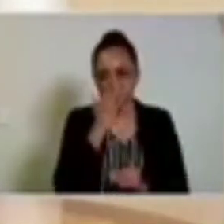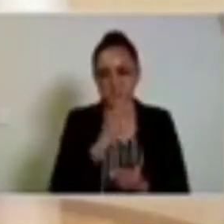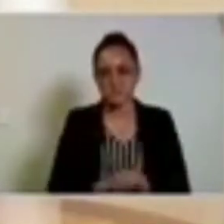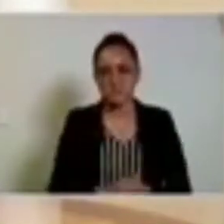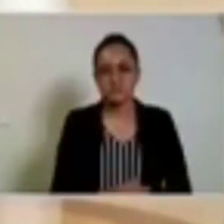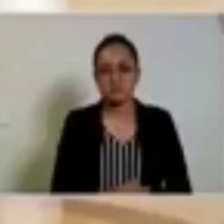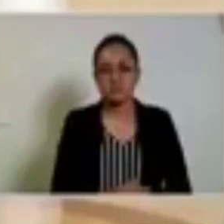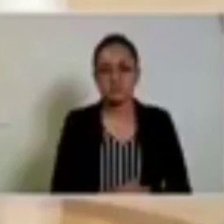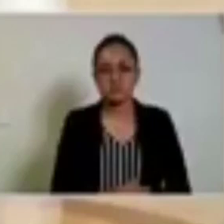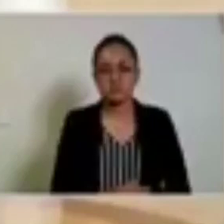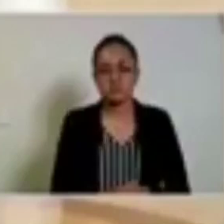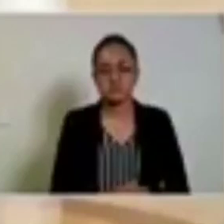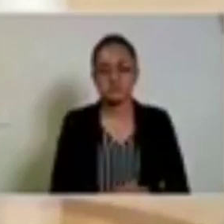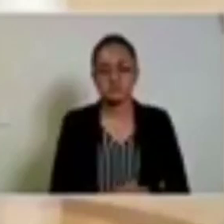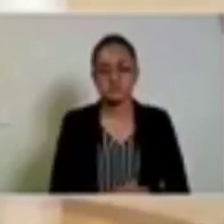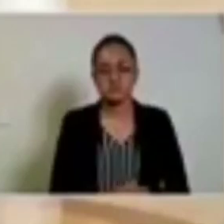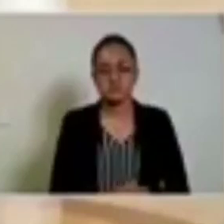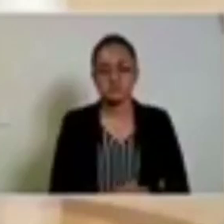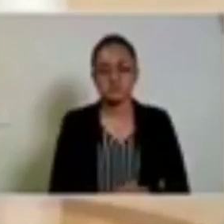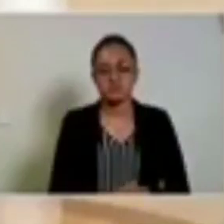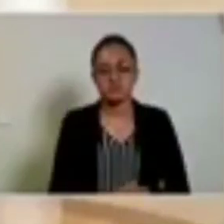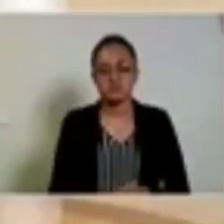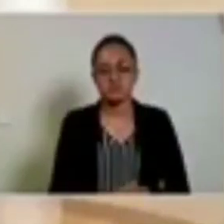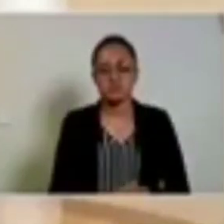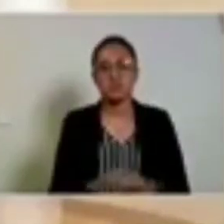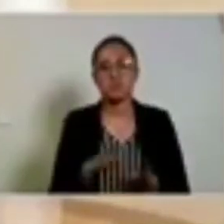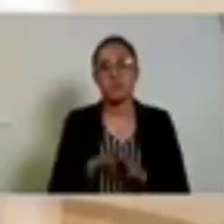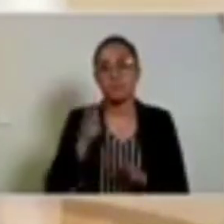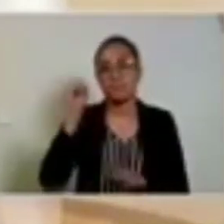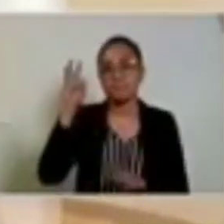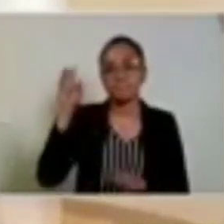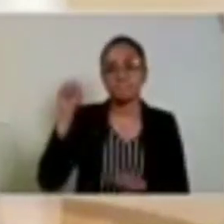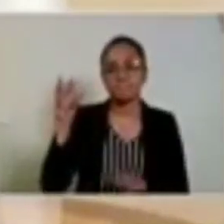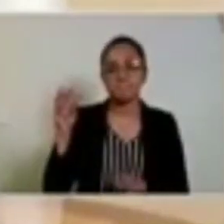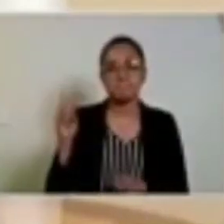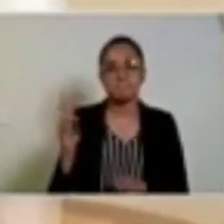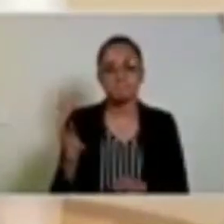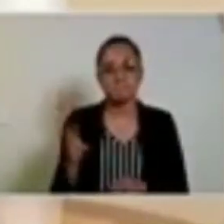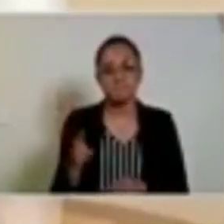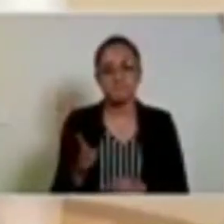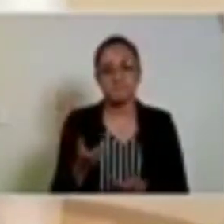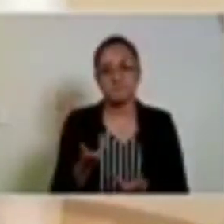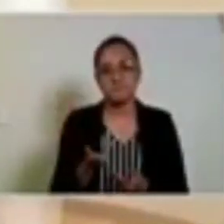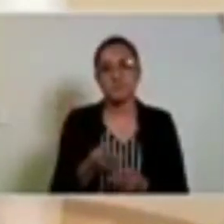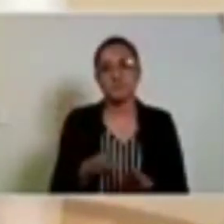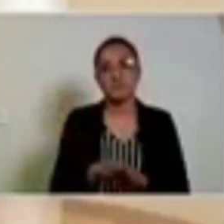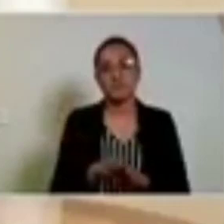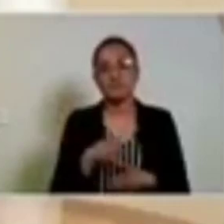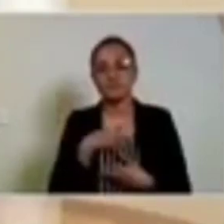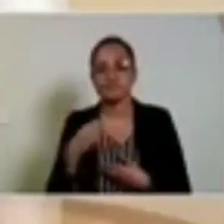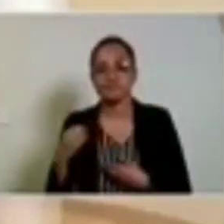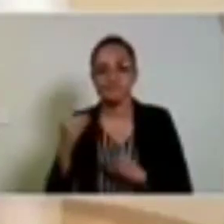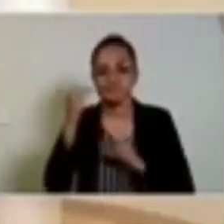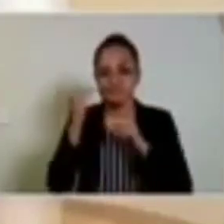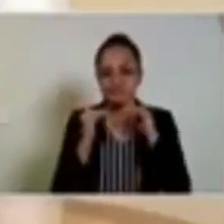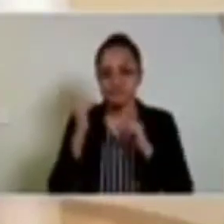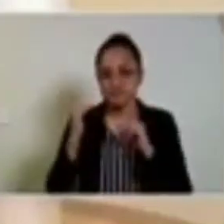de la calificación del semáforo epidemiológico.